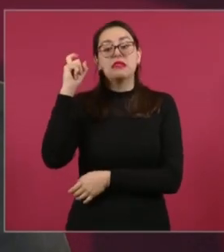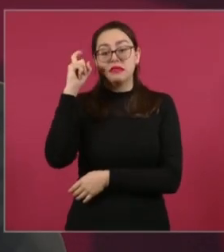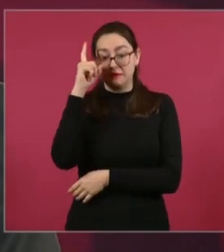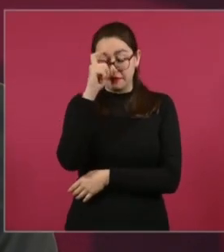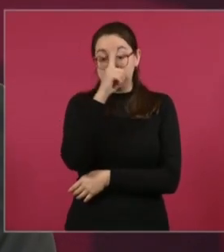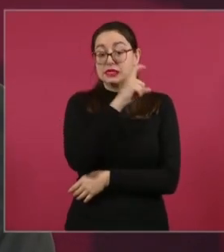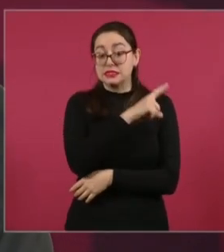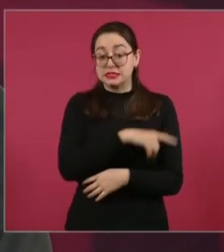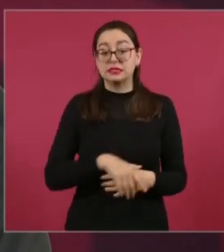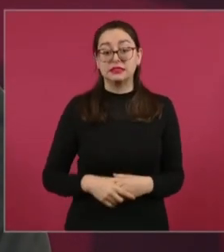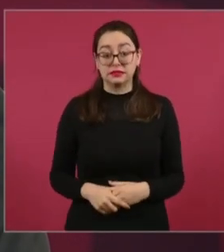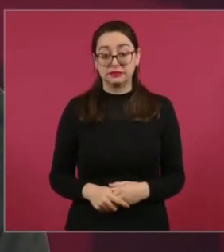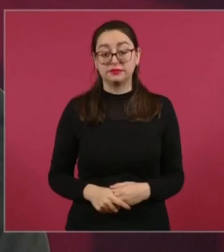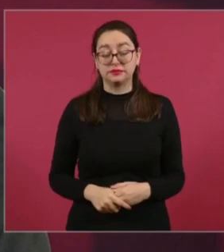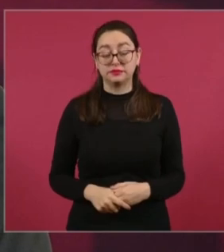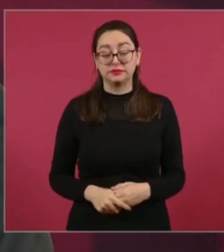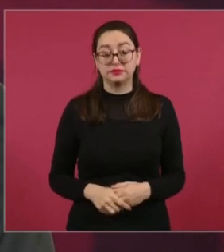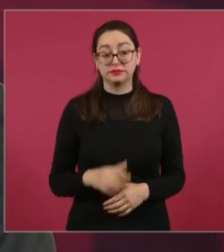Imagínense,